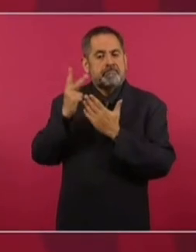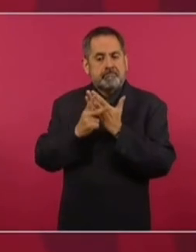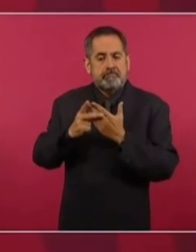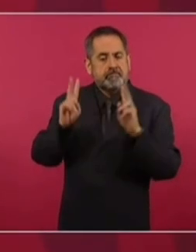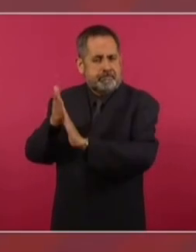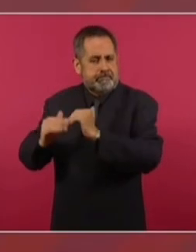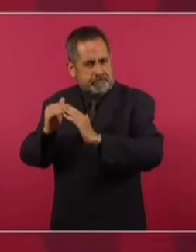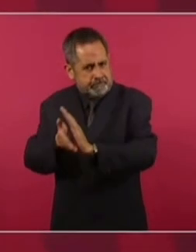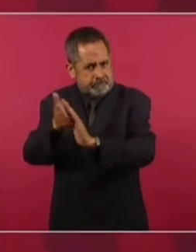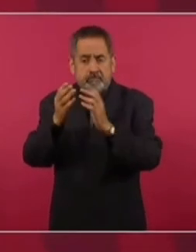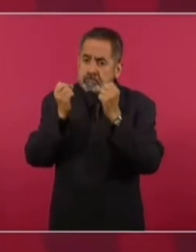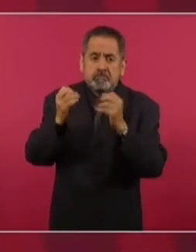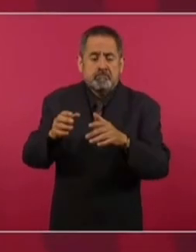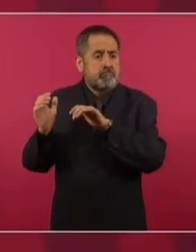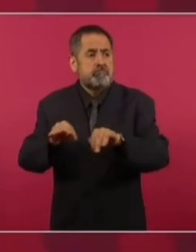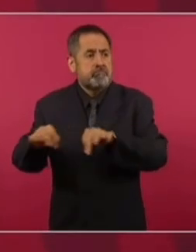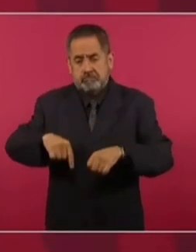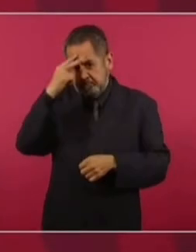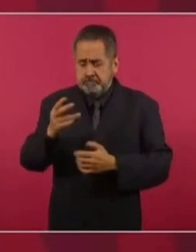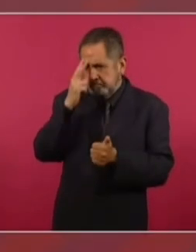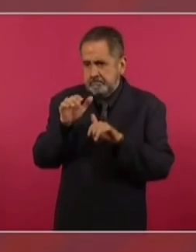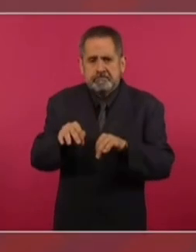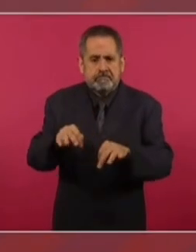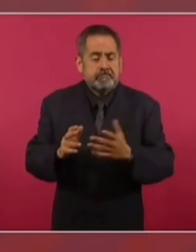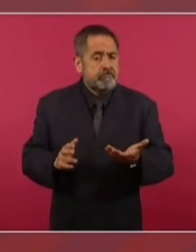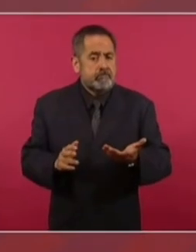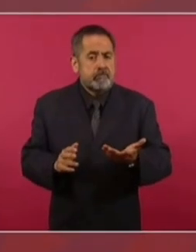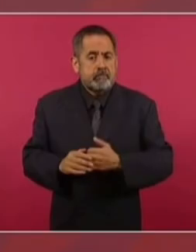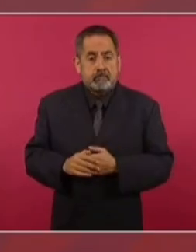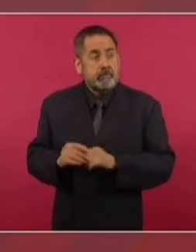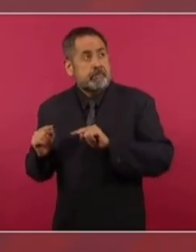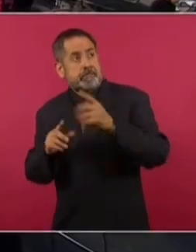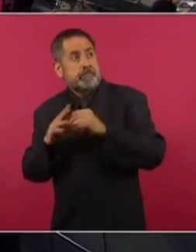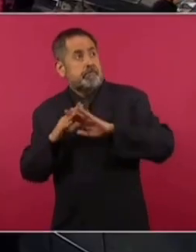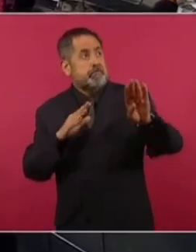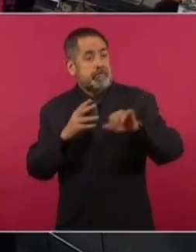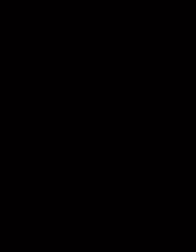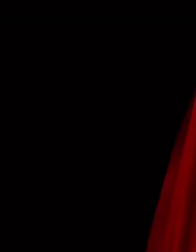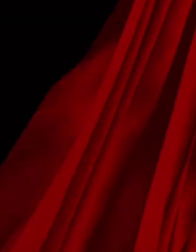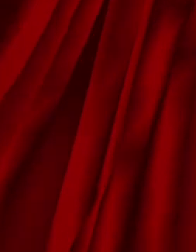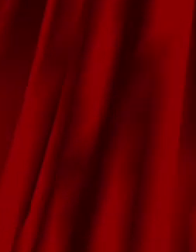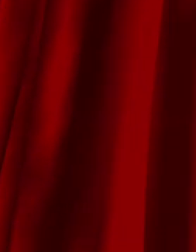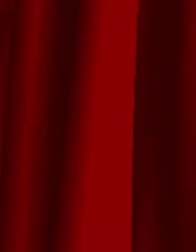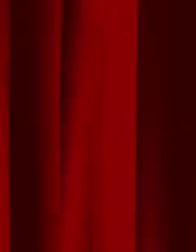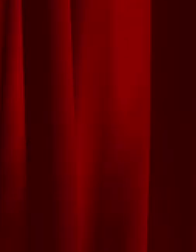de bienestar, se están creando muchos empleos en México y son menos los mexicanos que van a Estados Unidos.